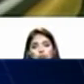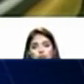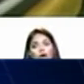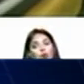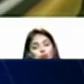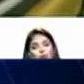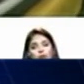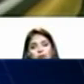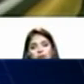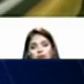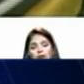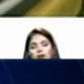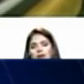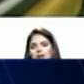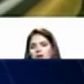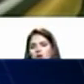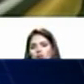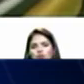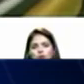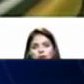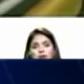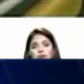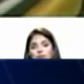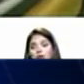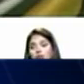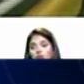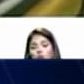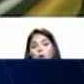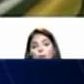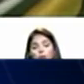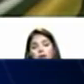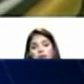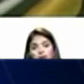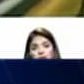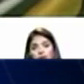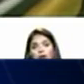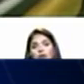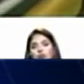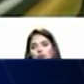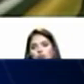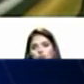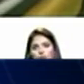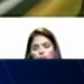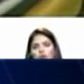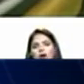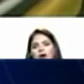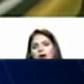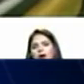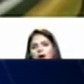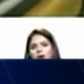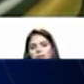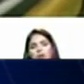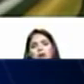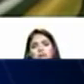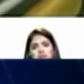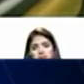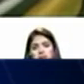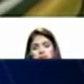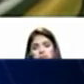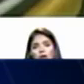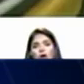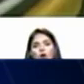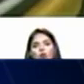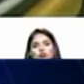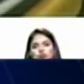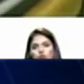de la acción de los violentos, y esas medidas pueden comprender medidas cautelares, sustitutivas y accesorias